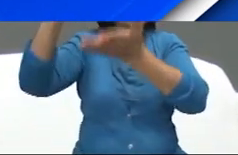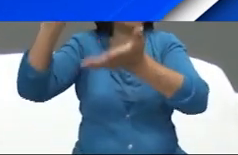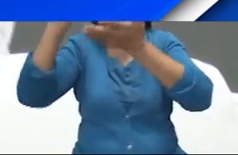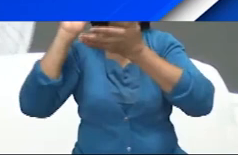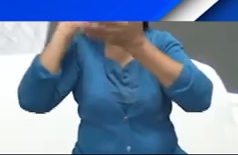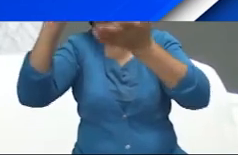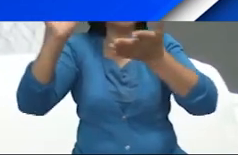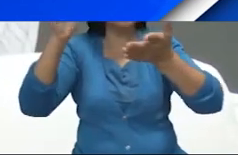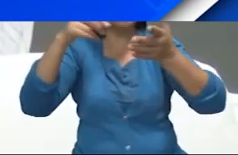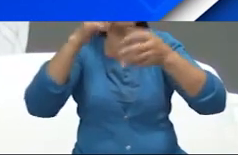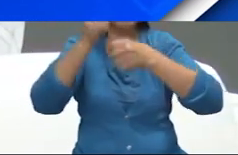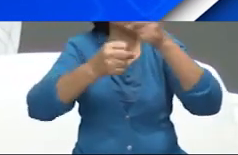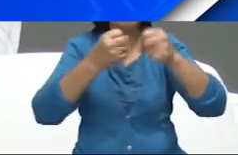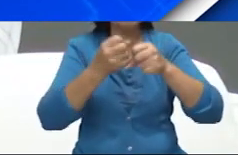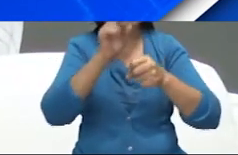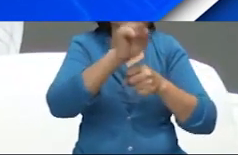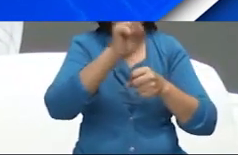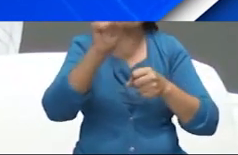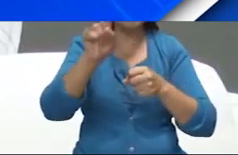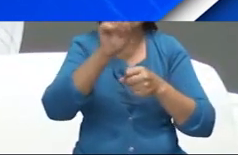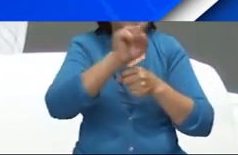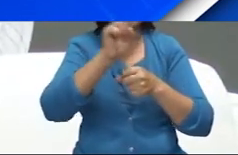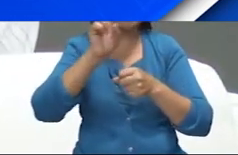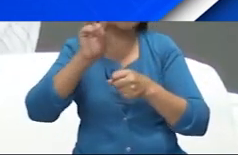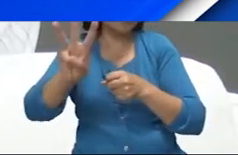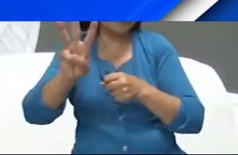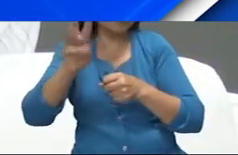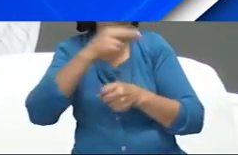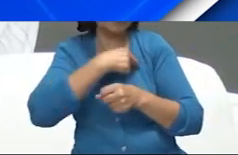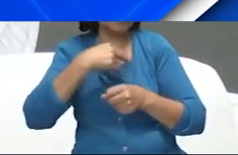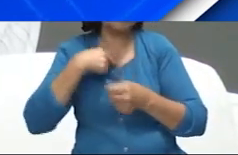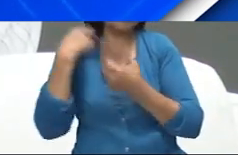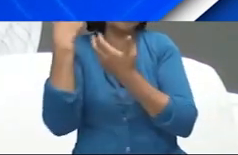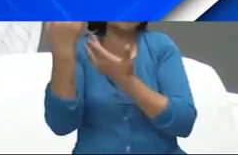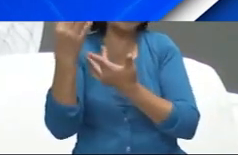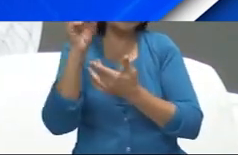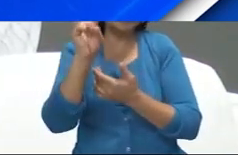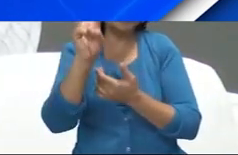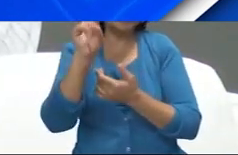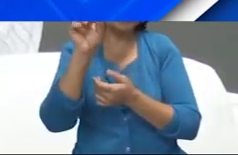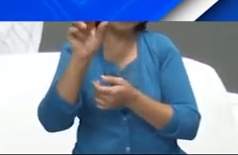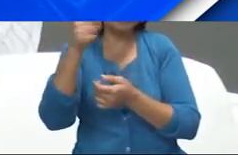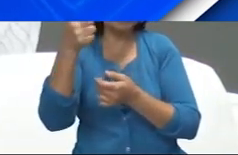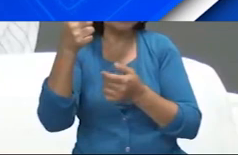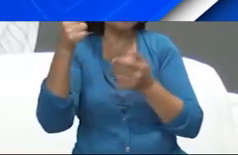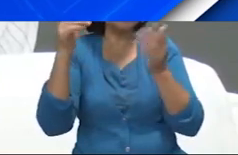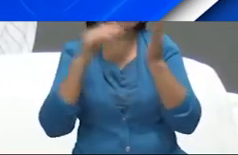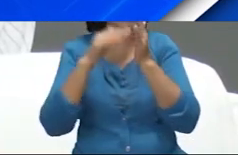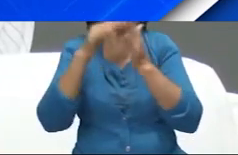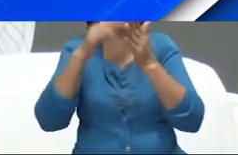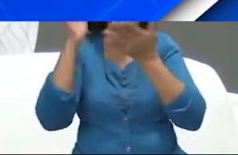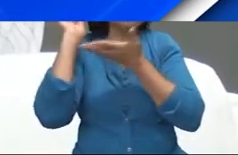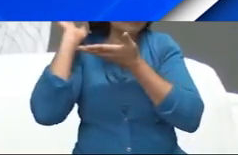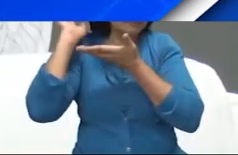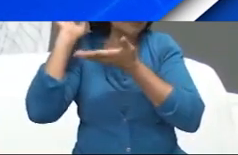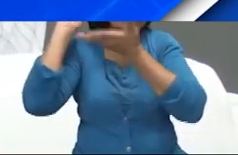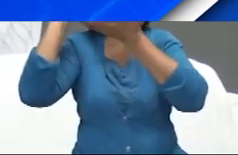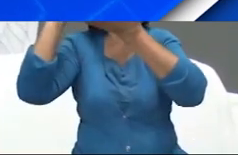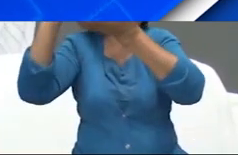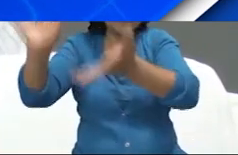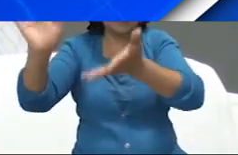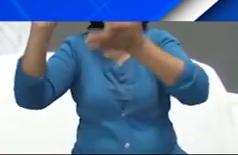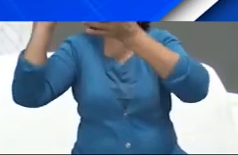diferencia de este ciclo productivo 22-23, en que se esperan 3.7 millones de quintales, con